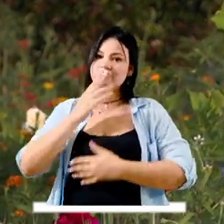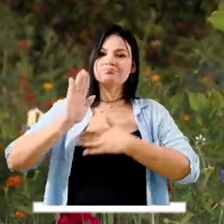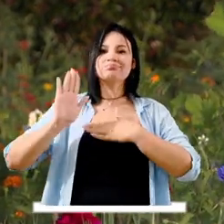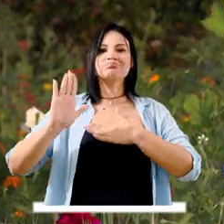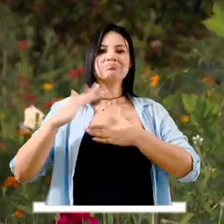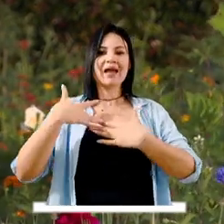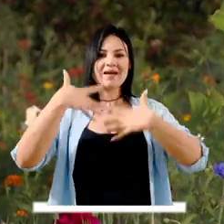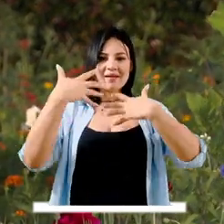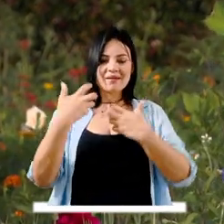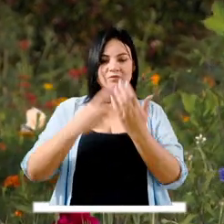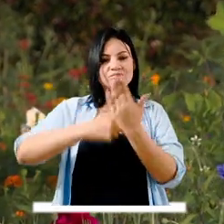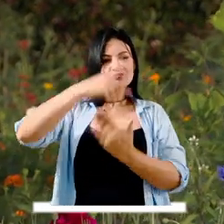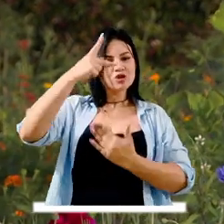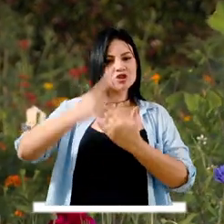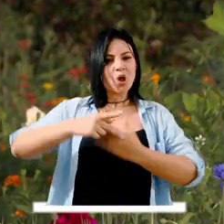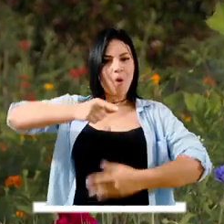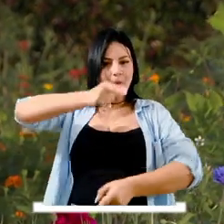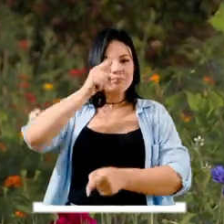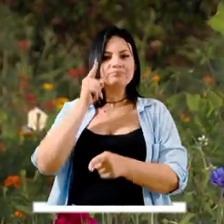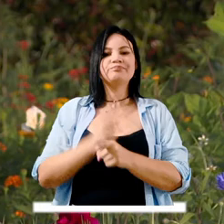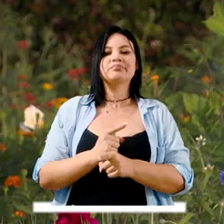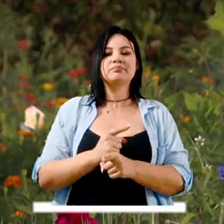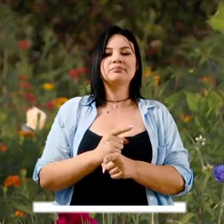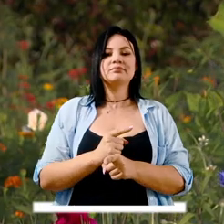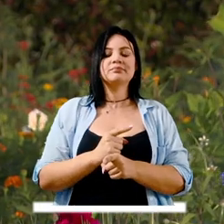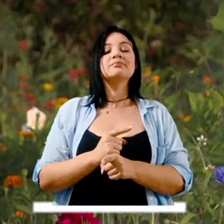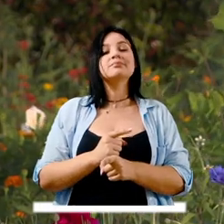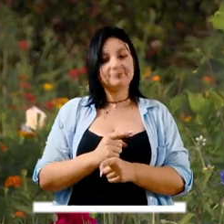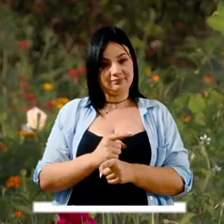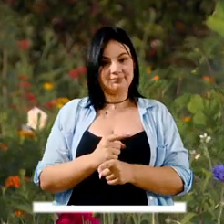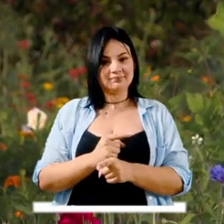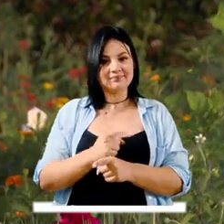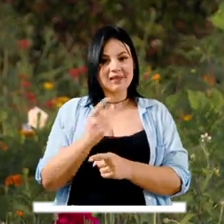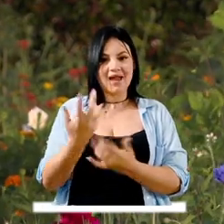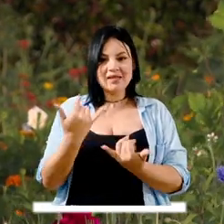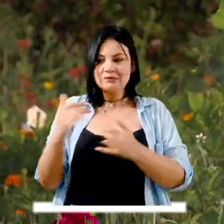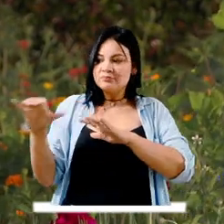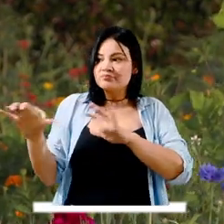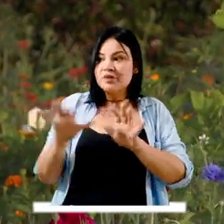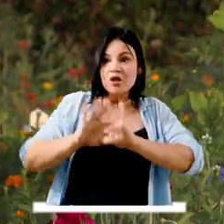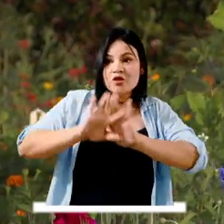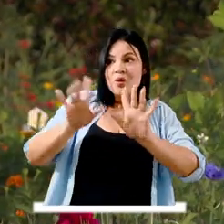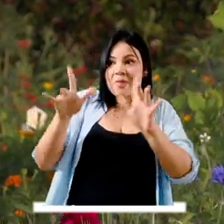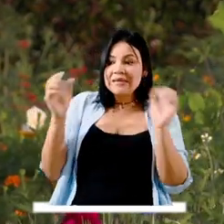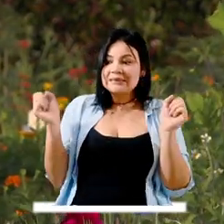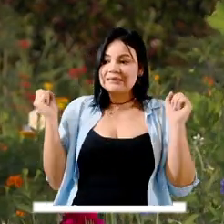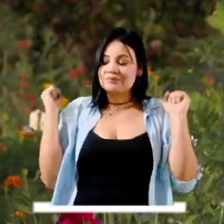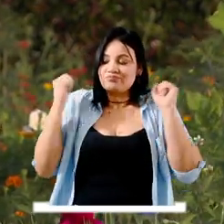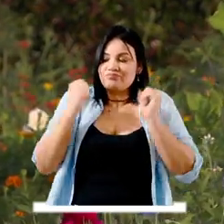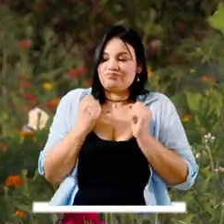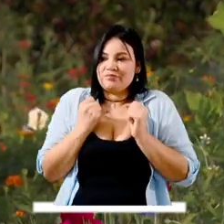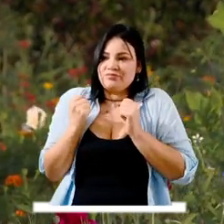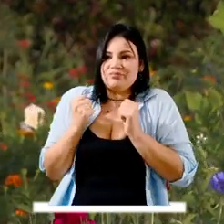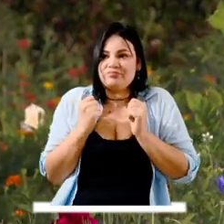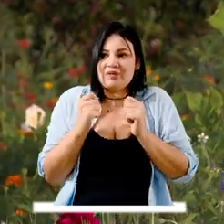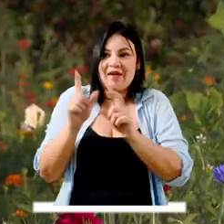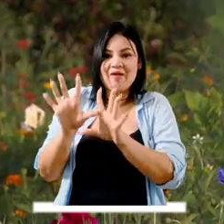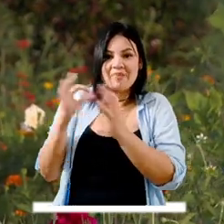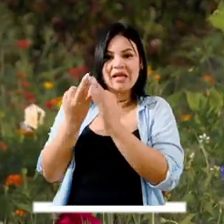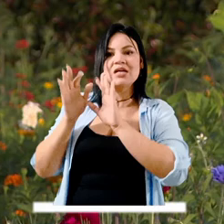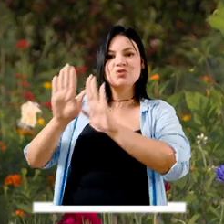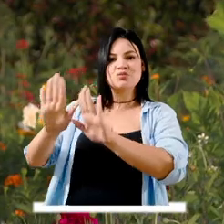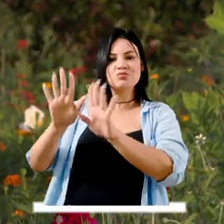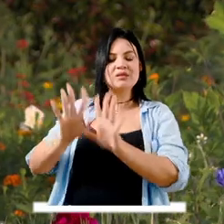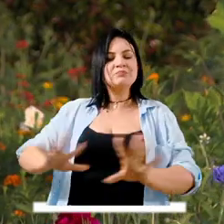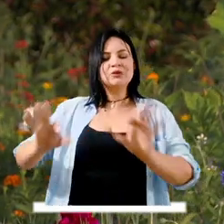estos proyectos se materialicen y sean verdaderamente lo que son, no solo para los silleteros, sino para las familias de los